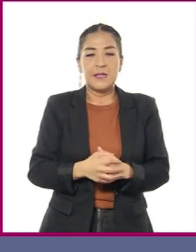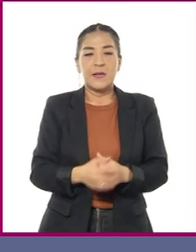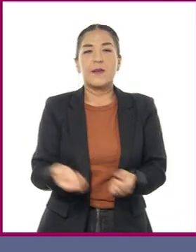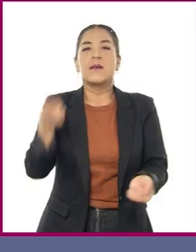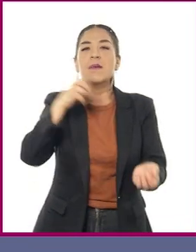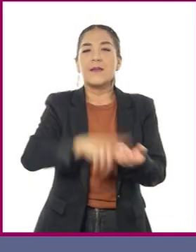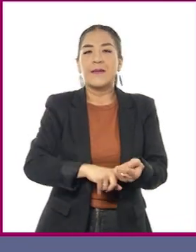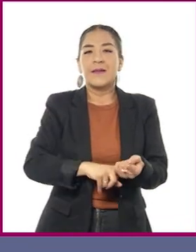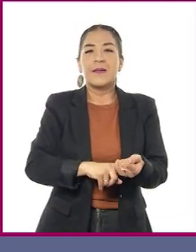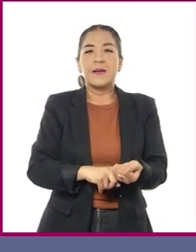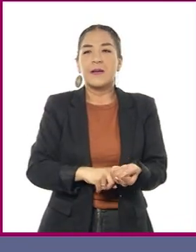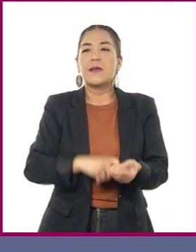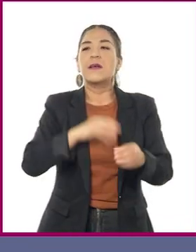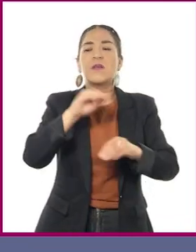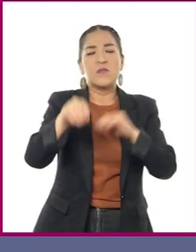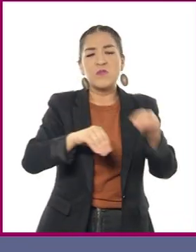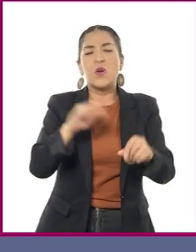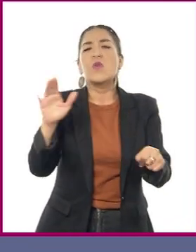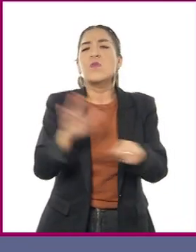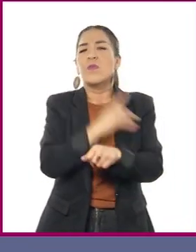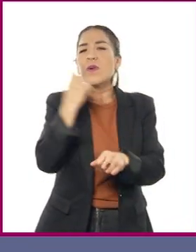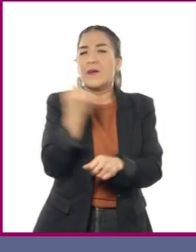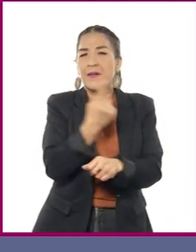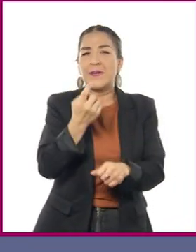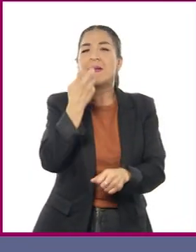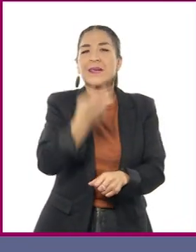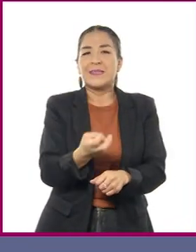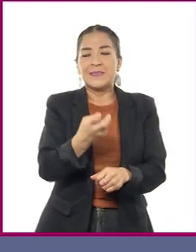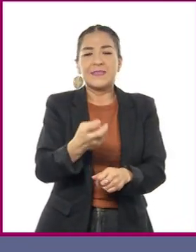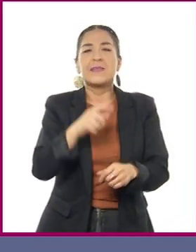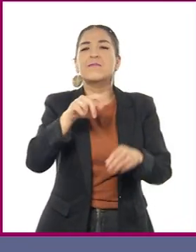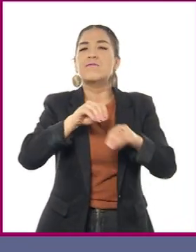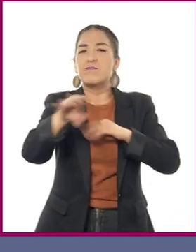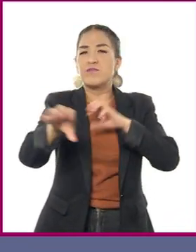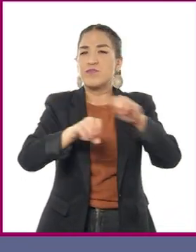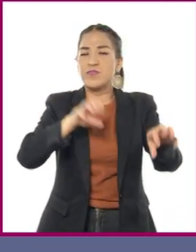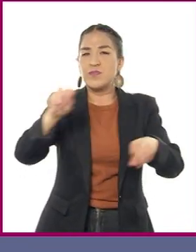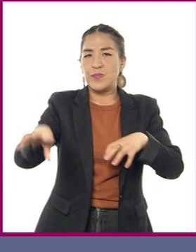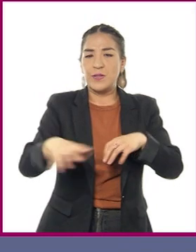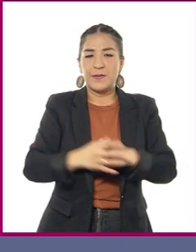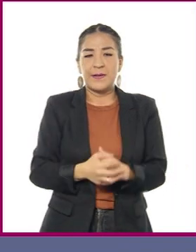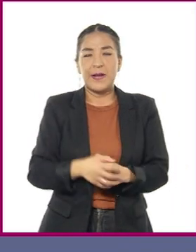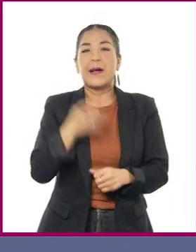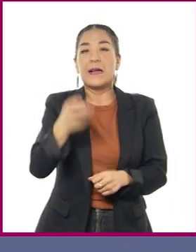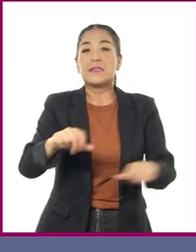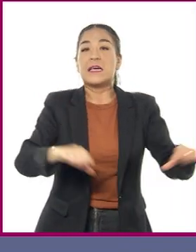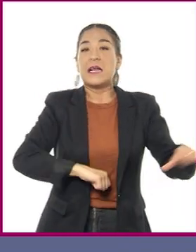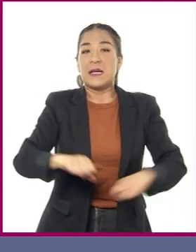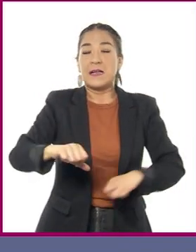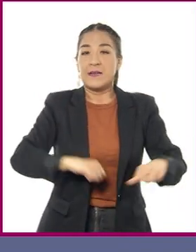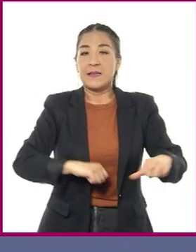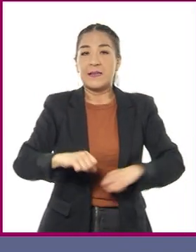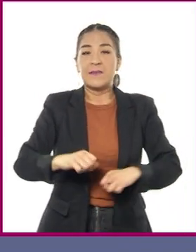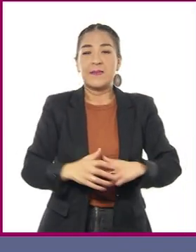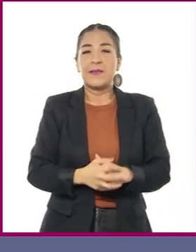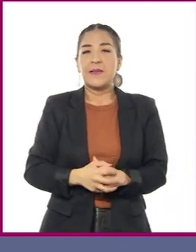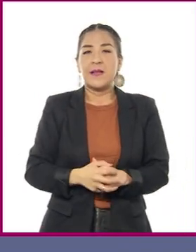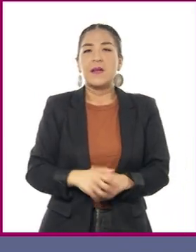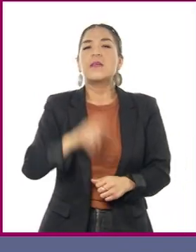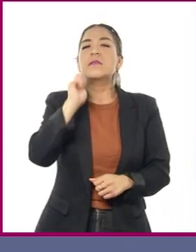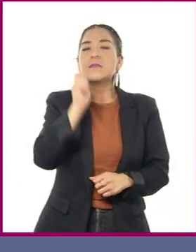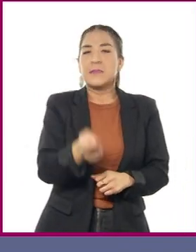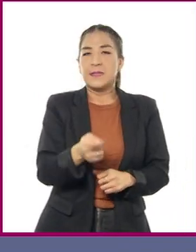mundo y el porqué de esa distribución. Las actividades económicas